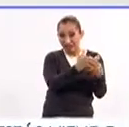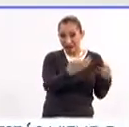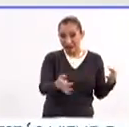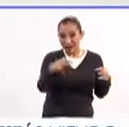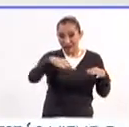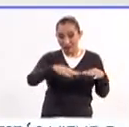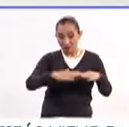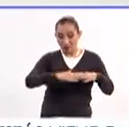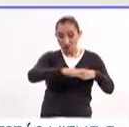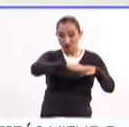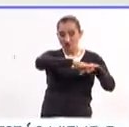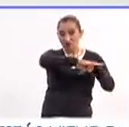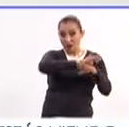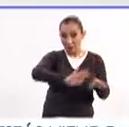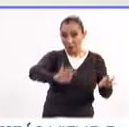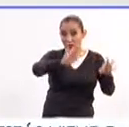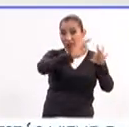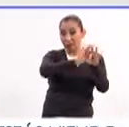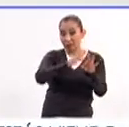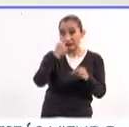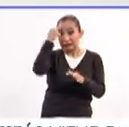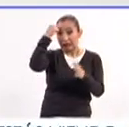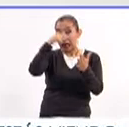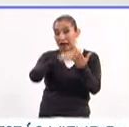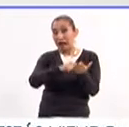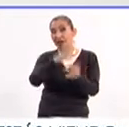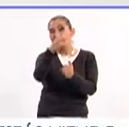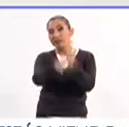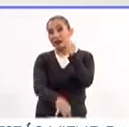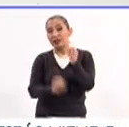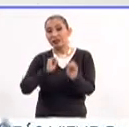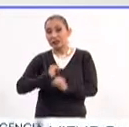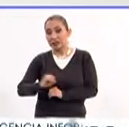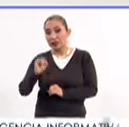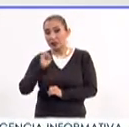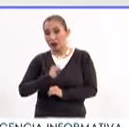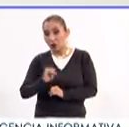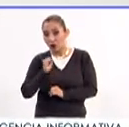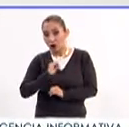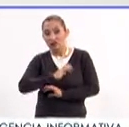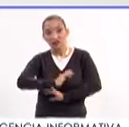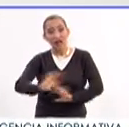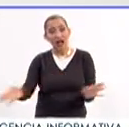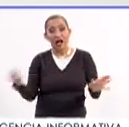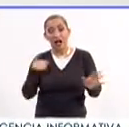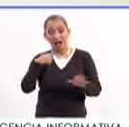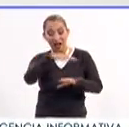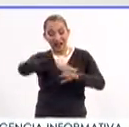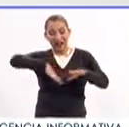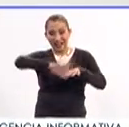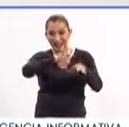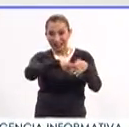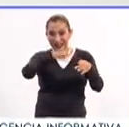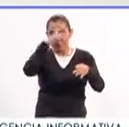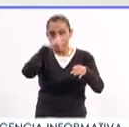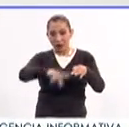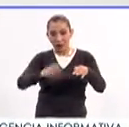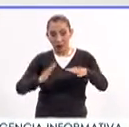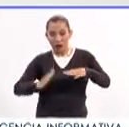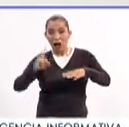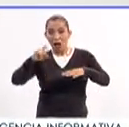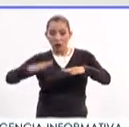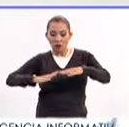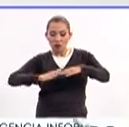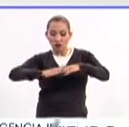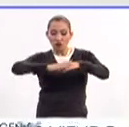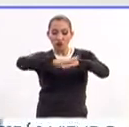es un impacto importantísimo, ¿no? Se prevé que a finales de siglo ya haya ciudades costeras de México que empiecen a estar inundadas